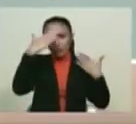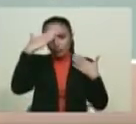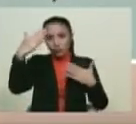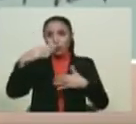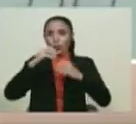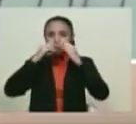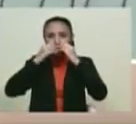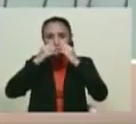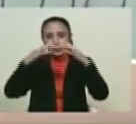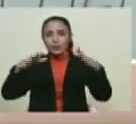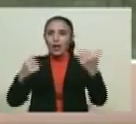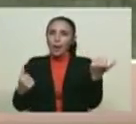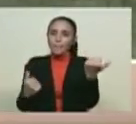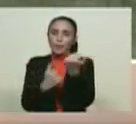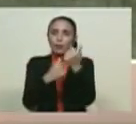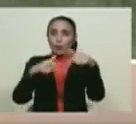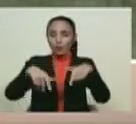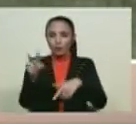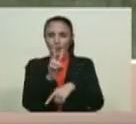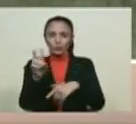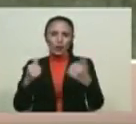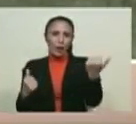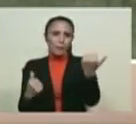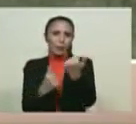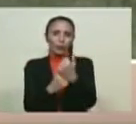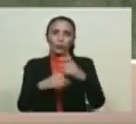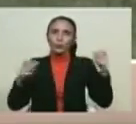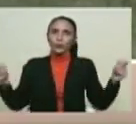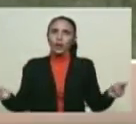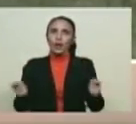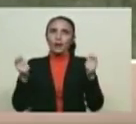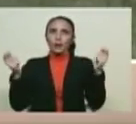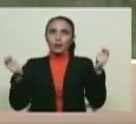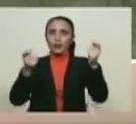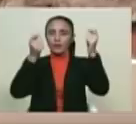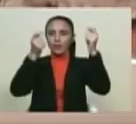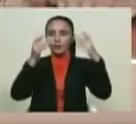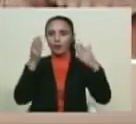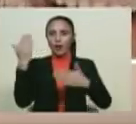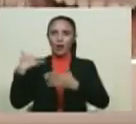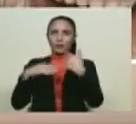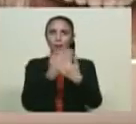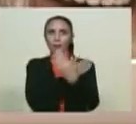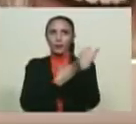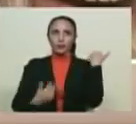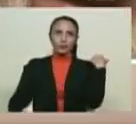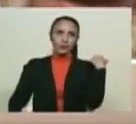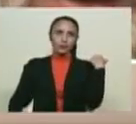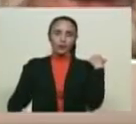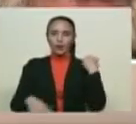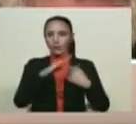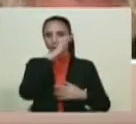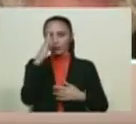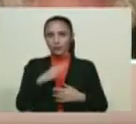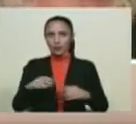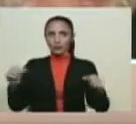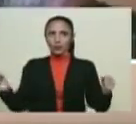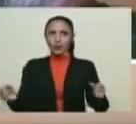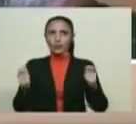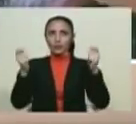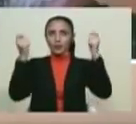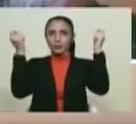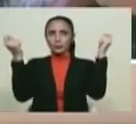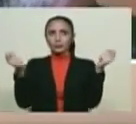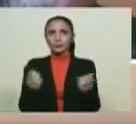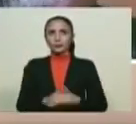de apoyo del pueblo de Venezuela. ¡Que viva Lula da Silva! ¡Lula! ¡Forza Lula! ¡Forza Lula! ¡Que